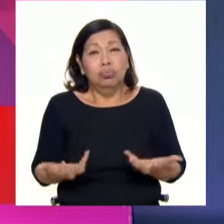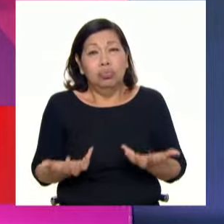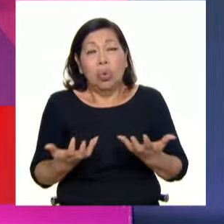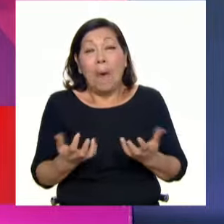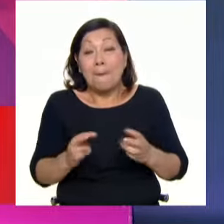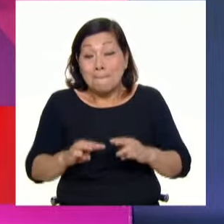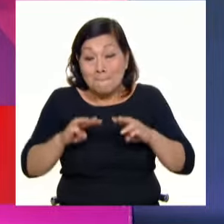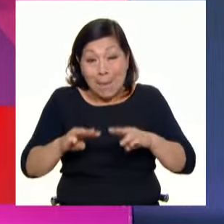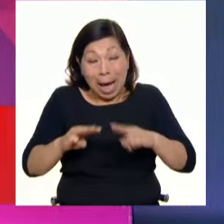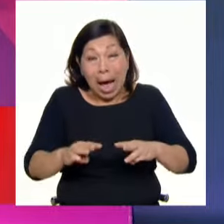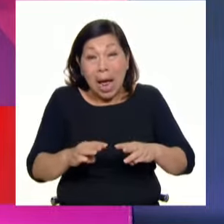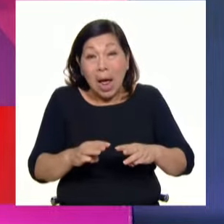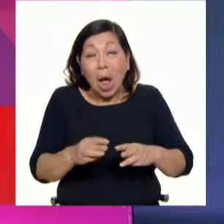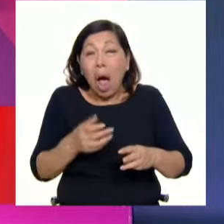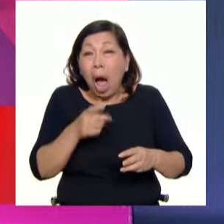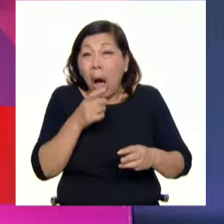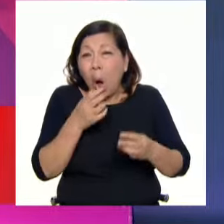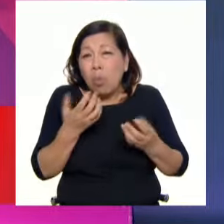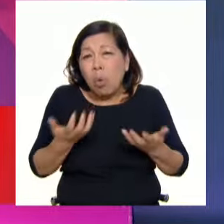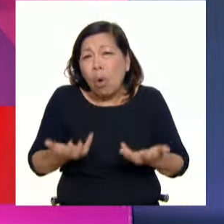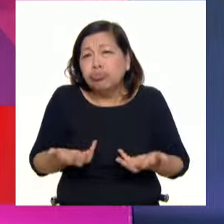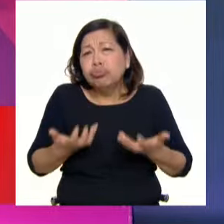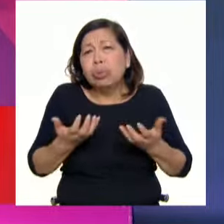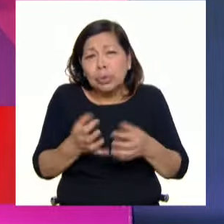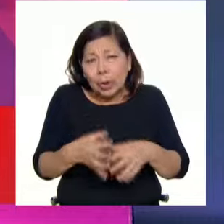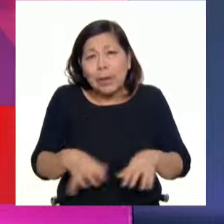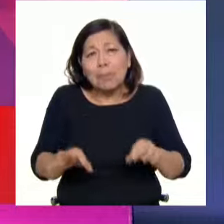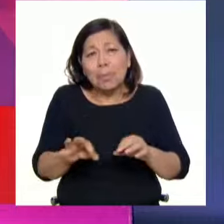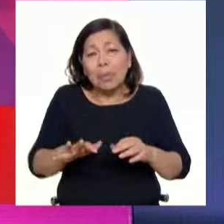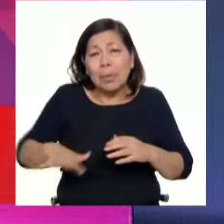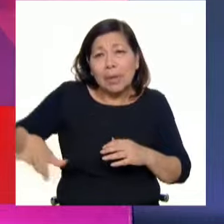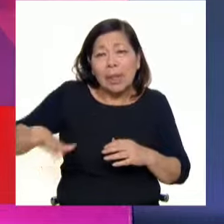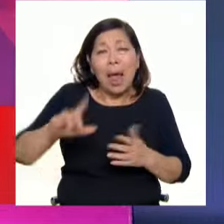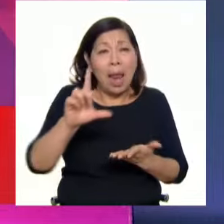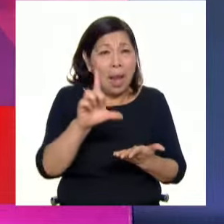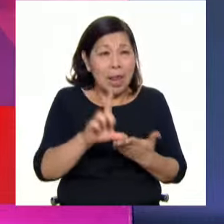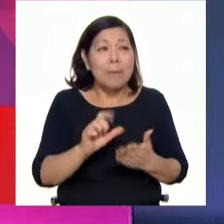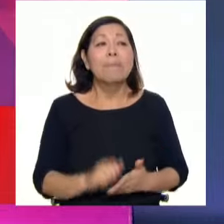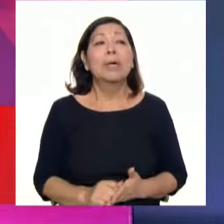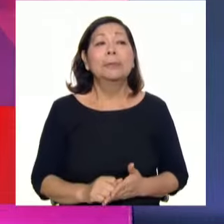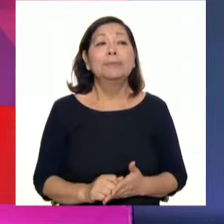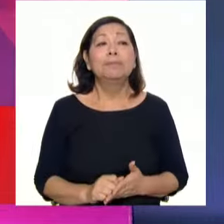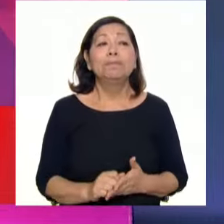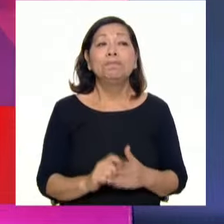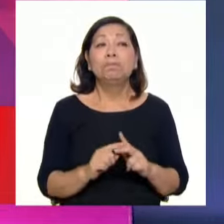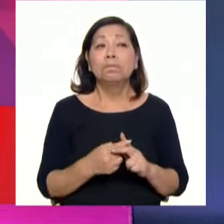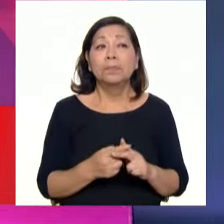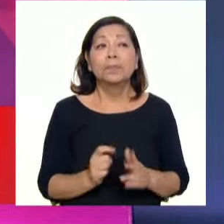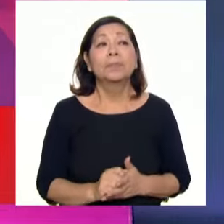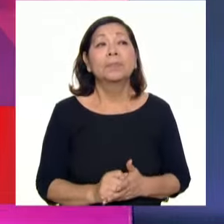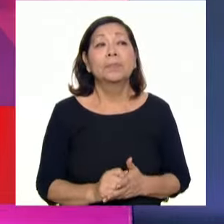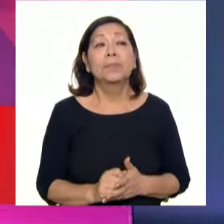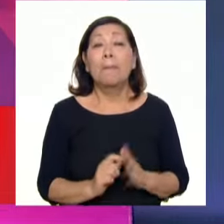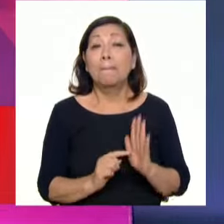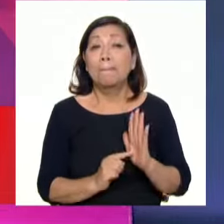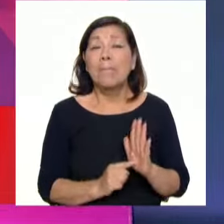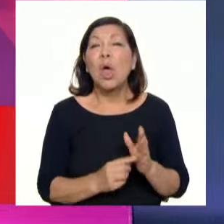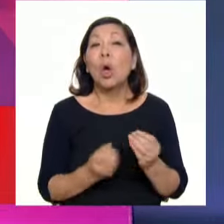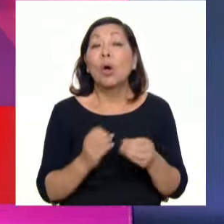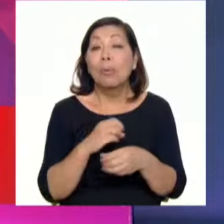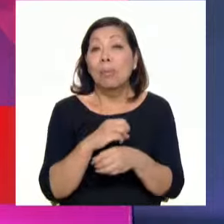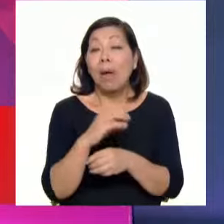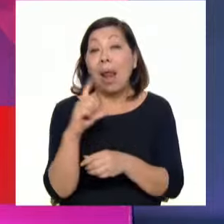de mar ha sido el responsable de generar estas lluvias importantes en la zona de Lima. Ahora sí, entonces, empezamos con las condiciones meteorológicas. ¿Cómo